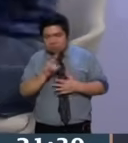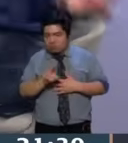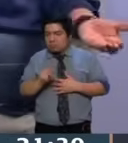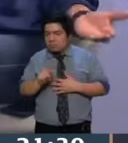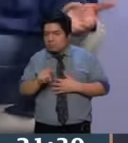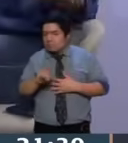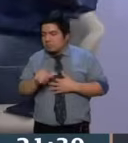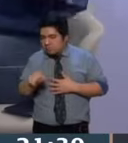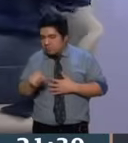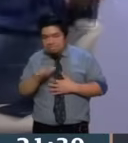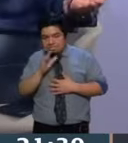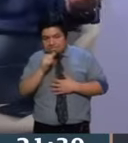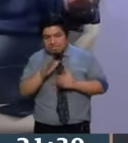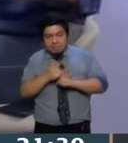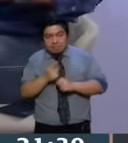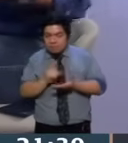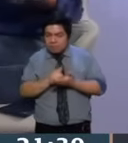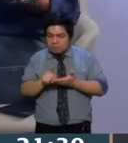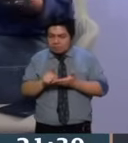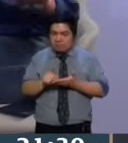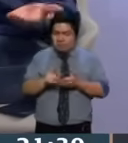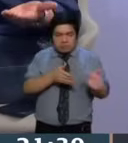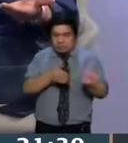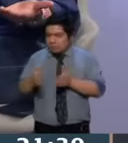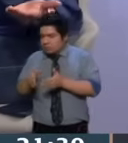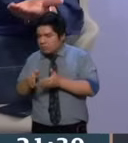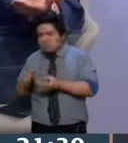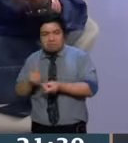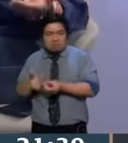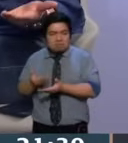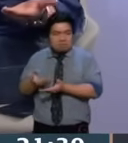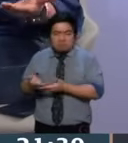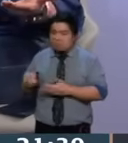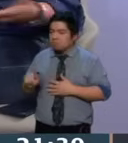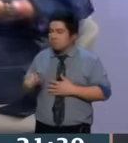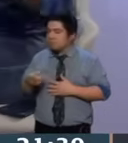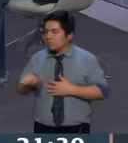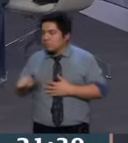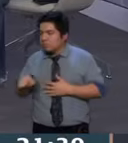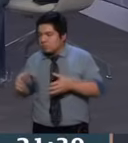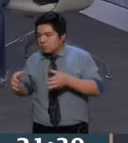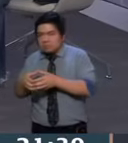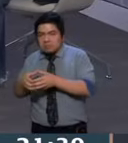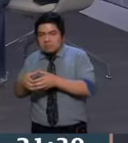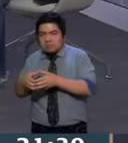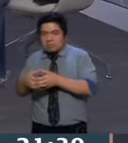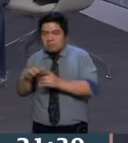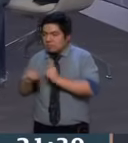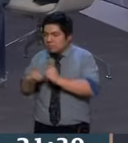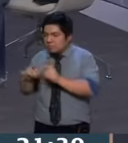porque por una parte promueven derechos, pero por otra parte, ¿en dónde se llevan a cabo las utopías? En los campos